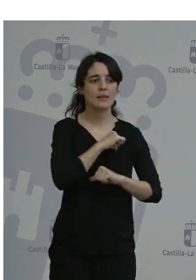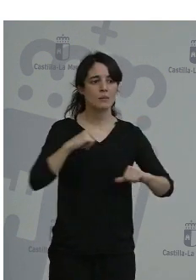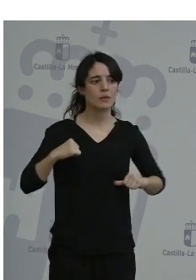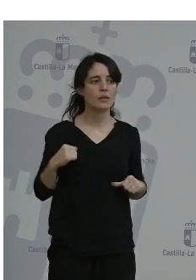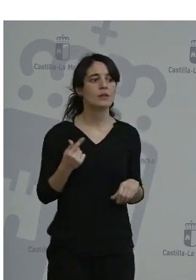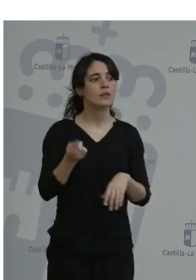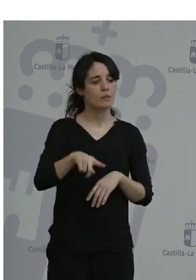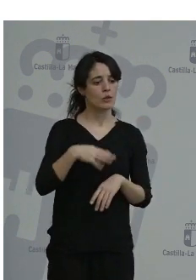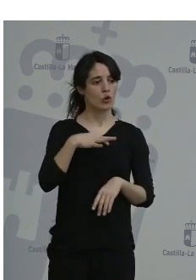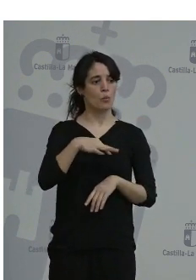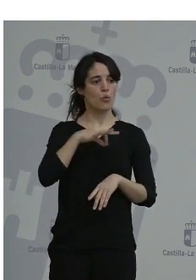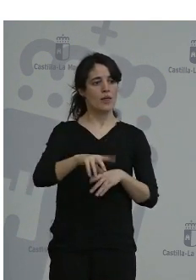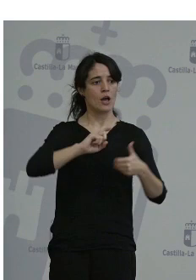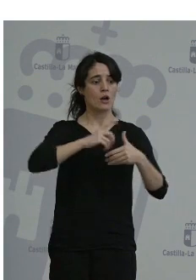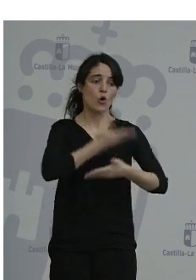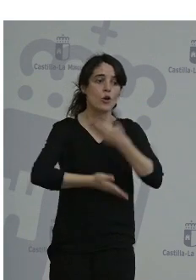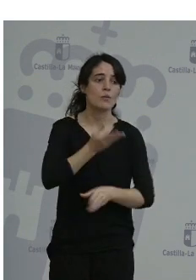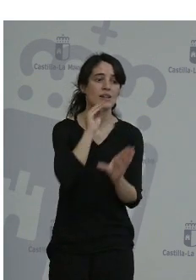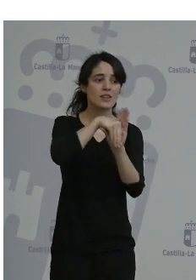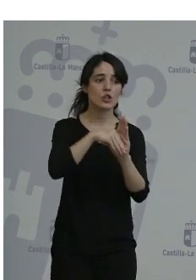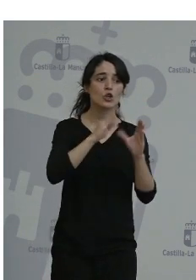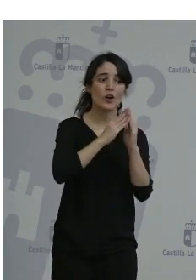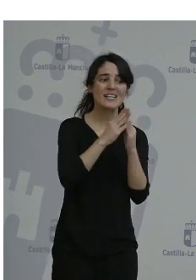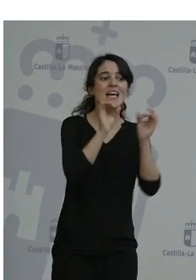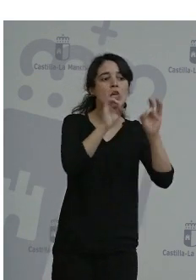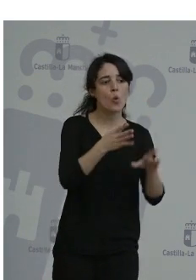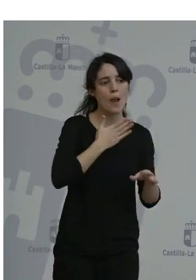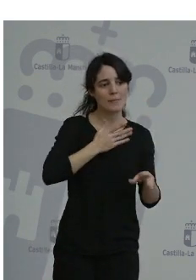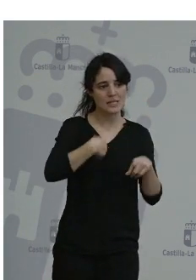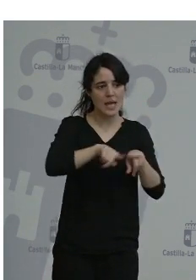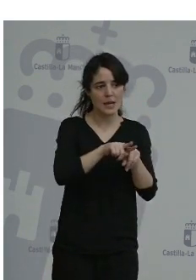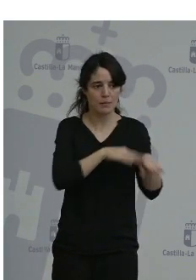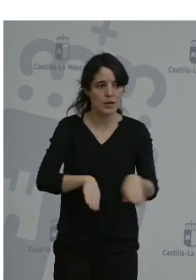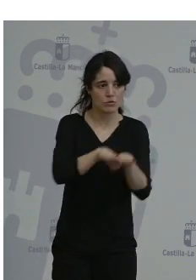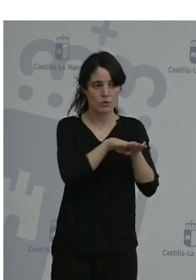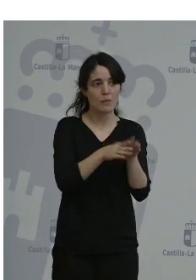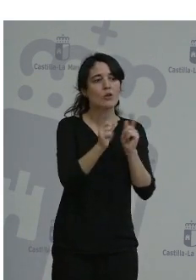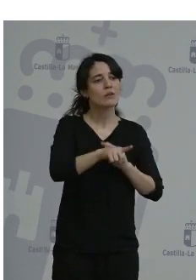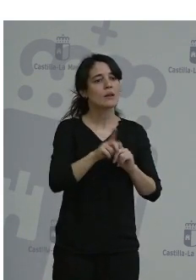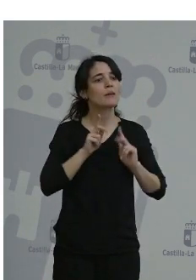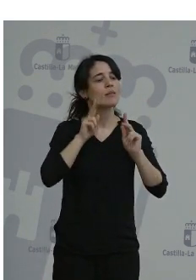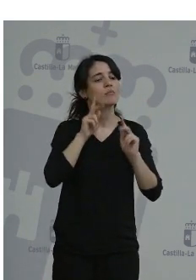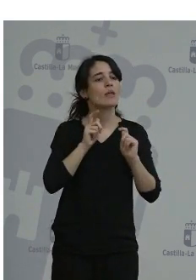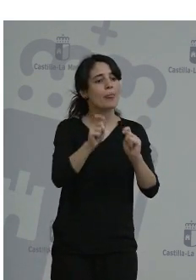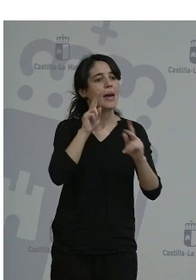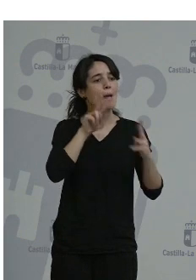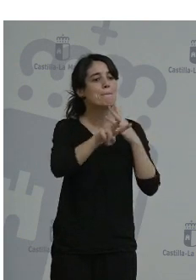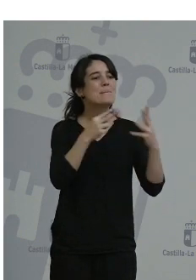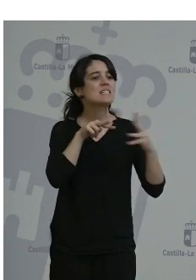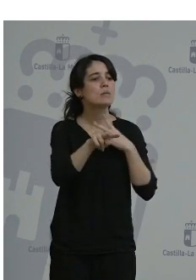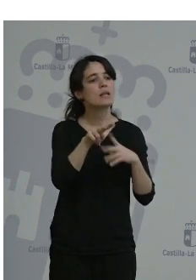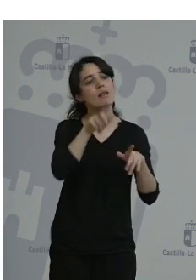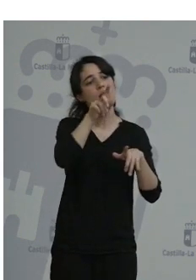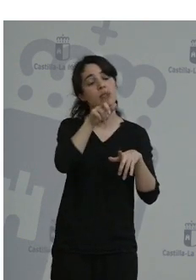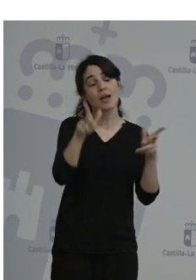casa, igual que mis hermanos. Pero también visibilizar a la sociedad las capacidades de las personas